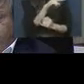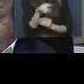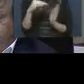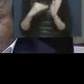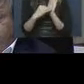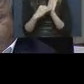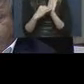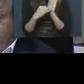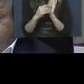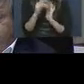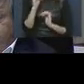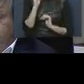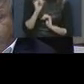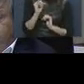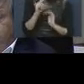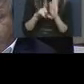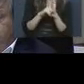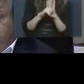que cualquier